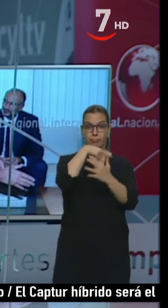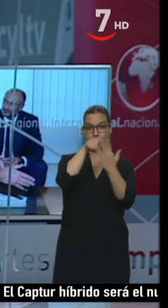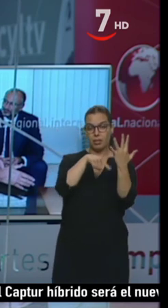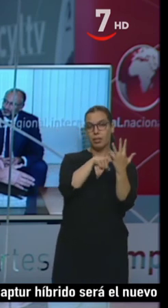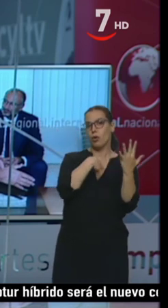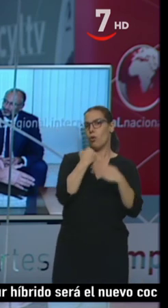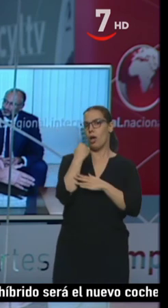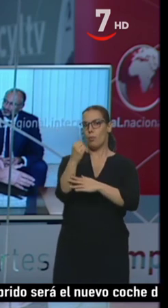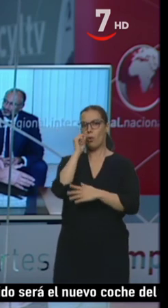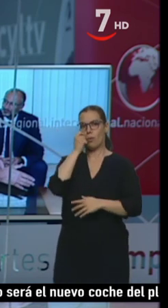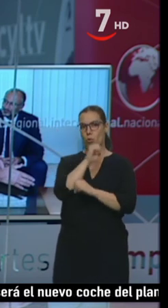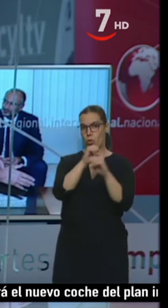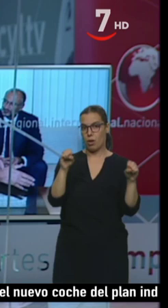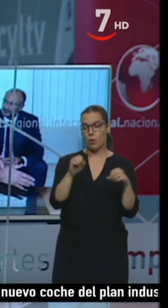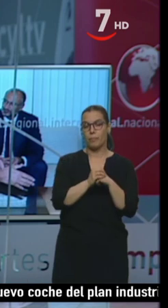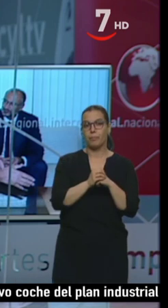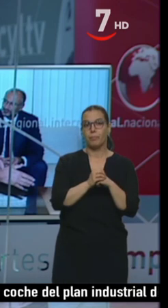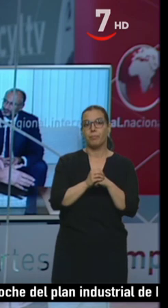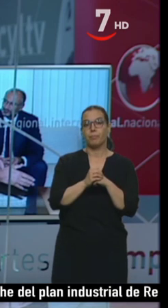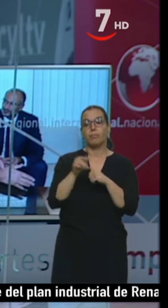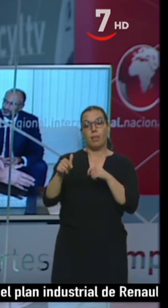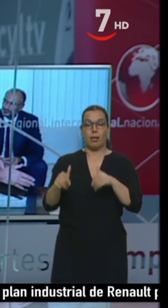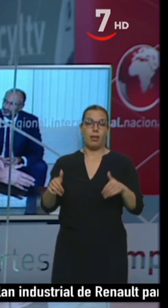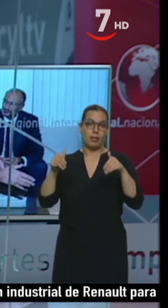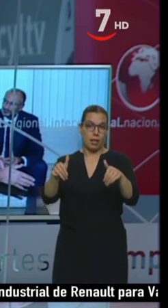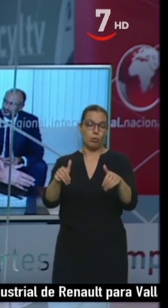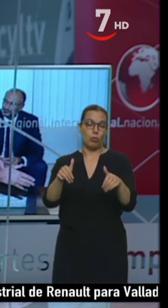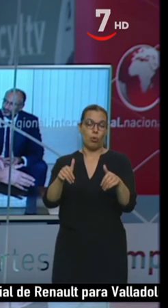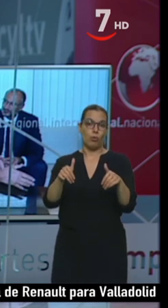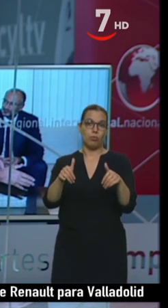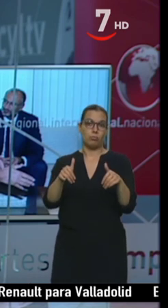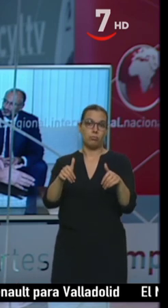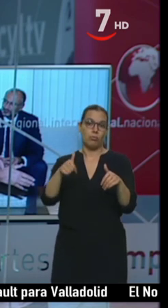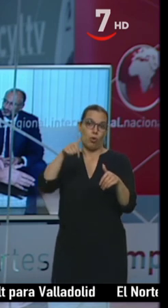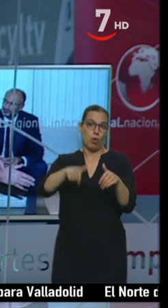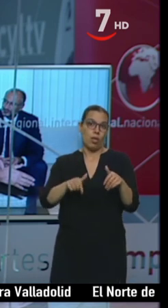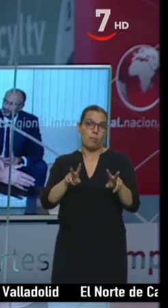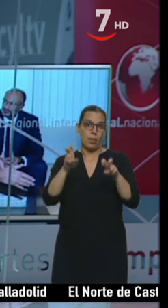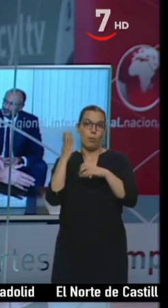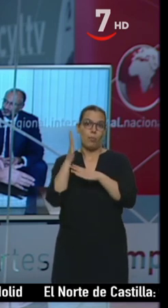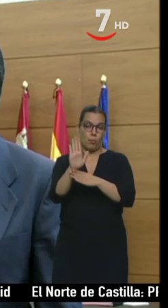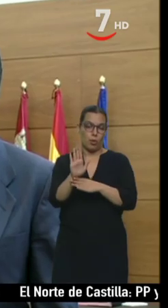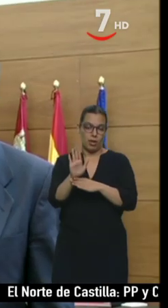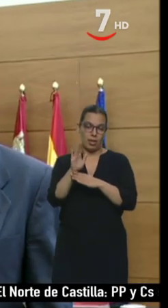Alfonso Fernández Mañueco, el candidato a la investidura que previsiblemente propondrá hoy Luis Fuentes.